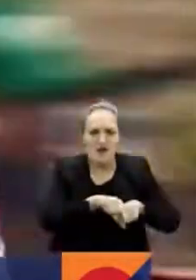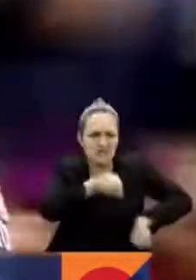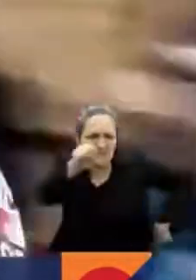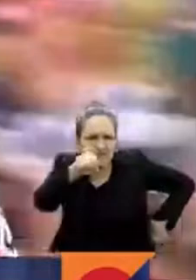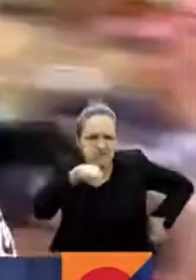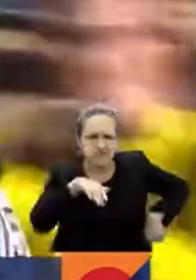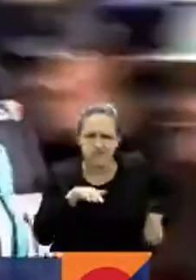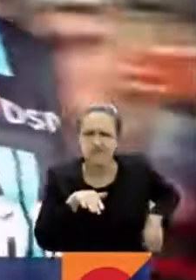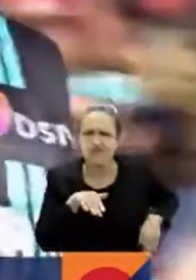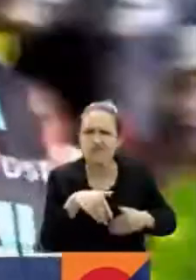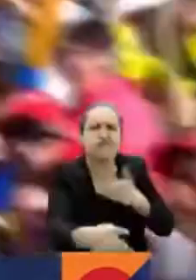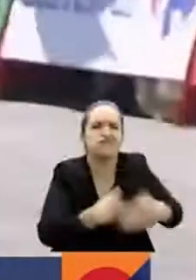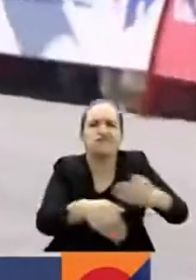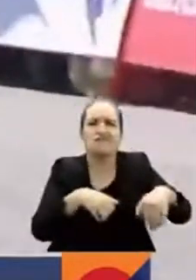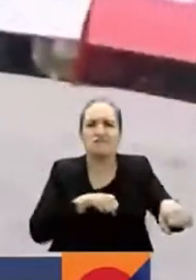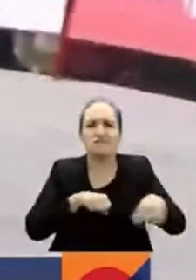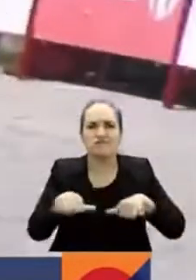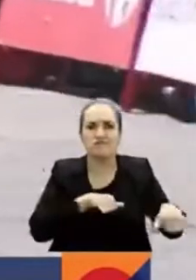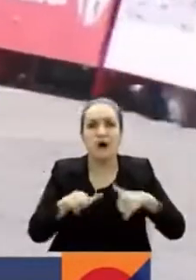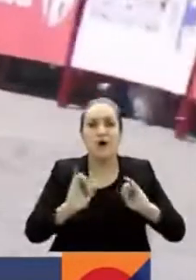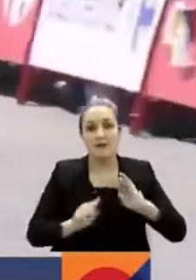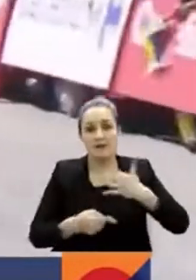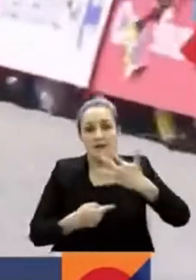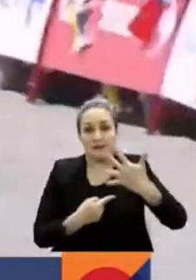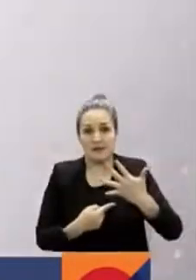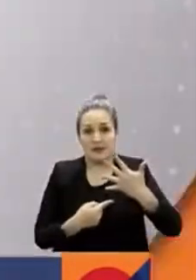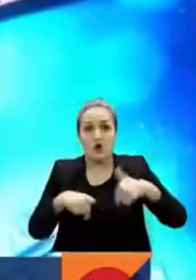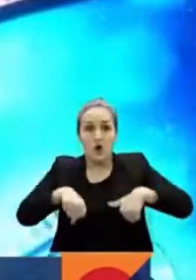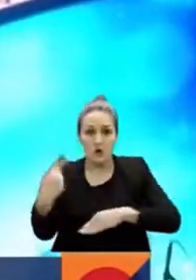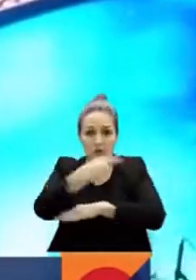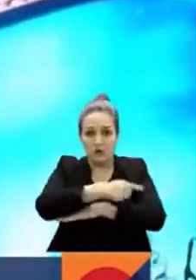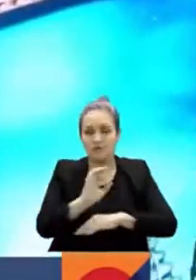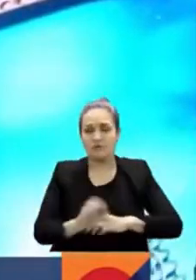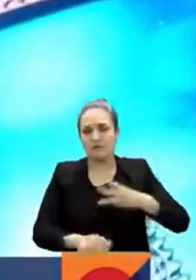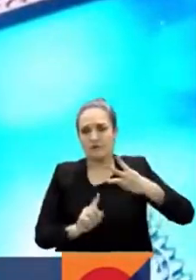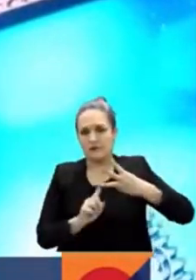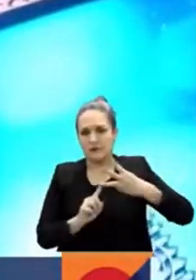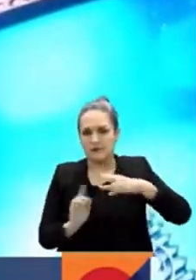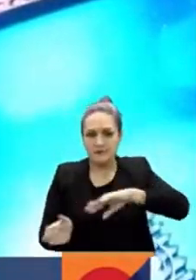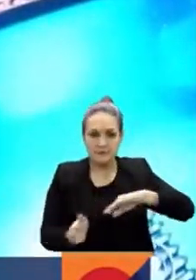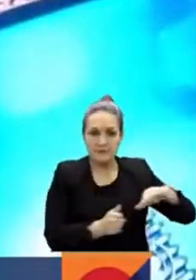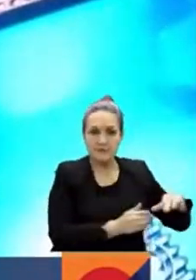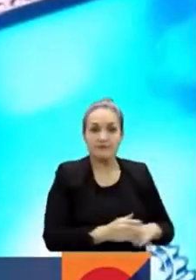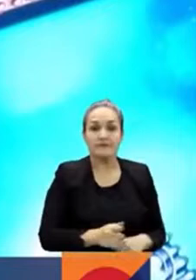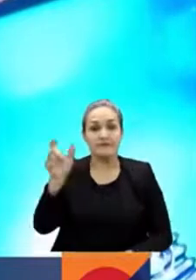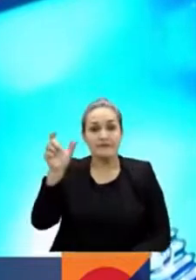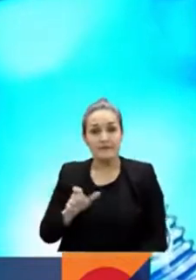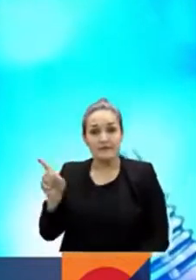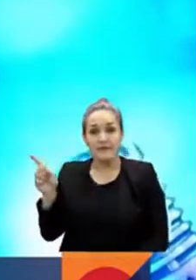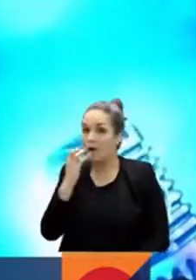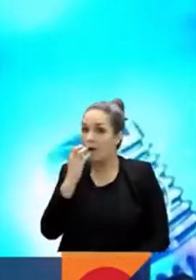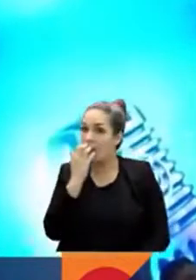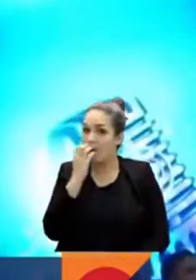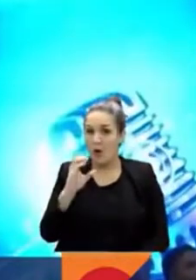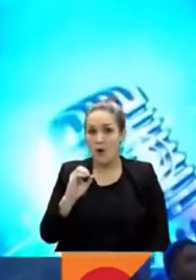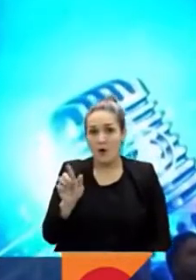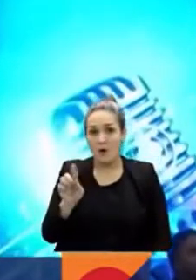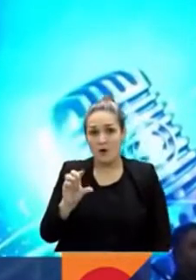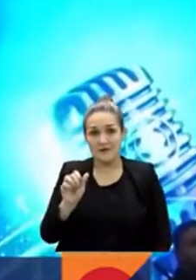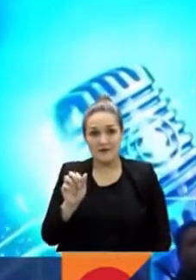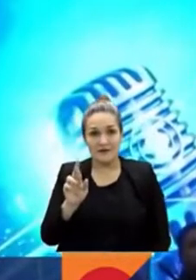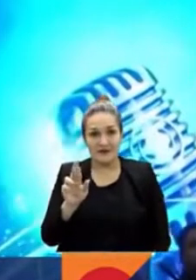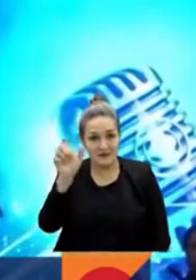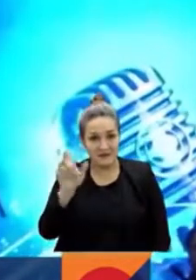en la clasificación. Más información en nuestra sección deportiva. El salsero Oscar de León estará hoy en